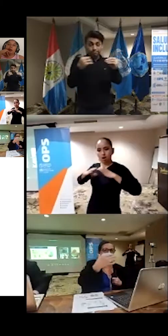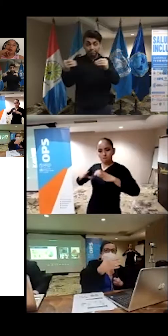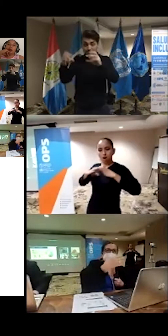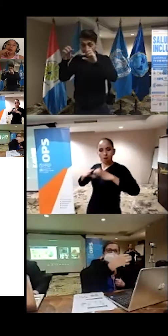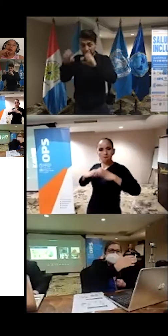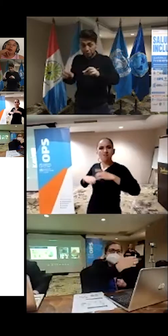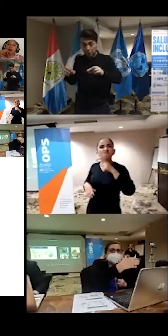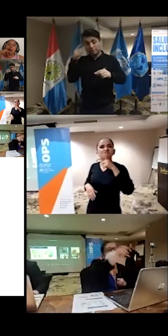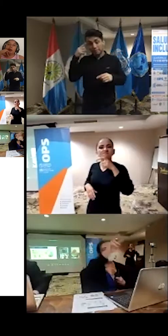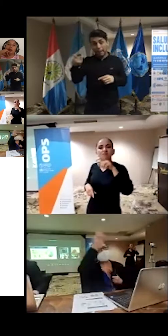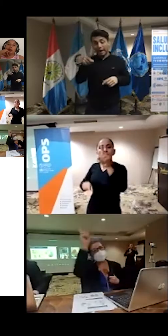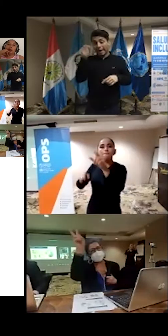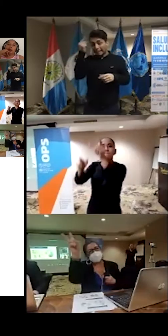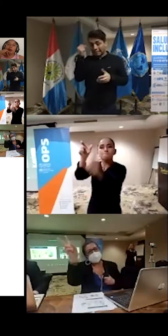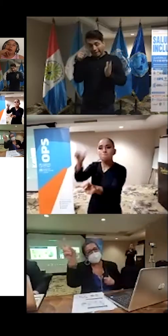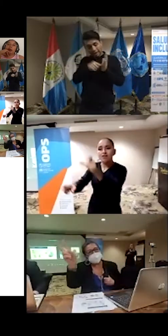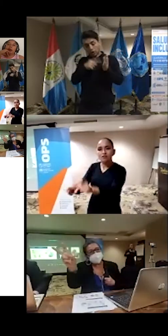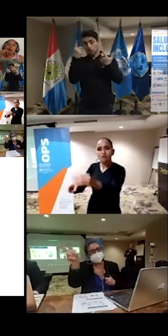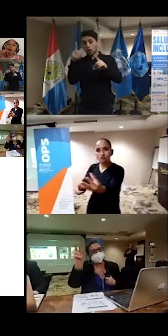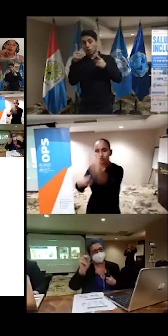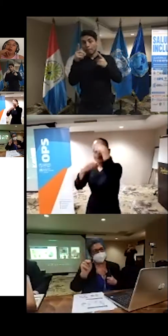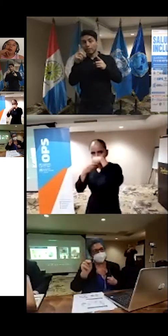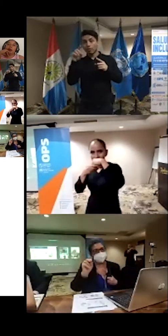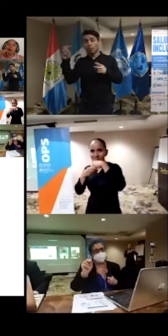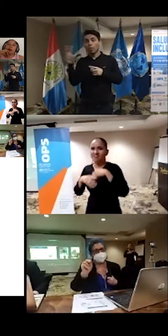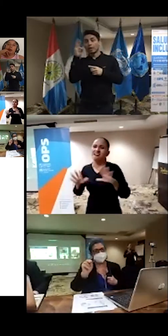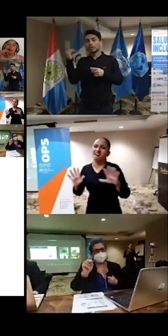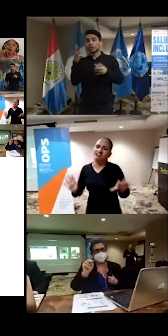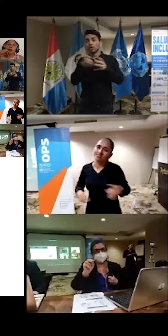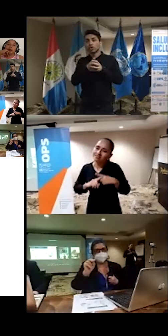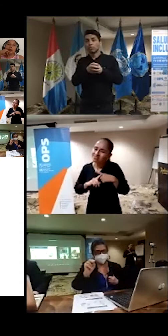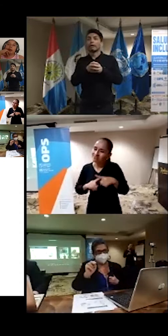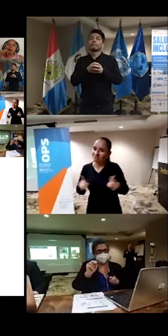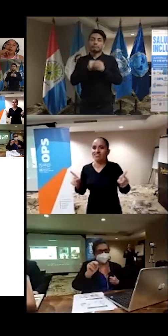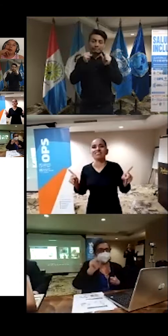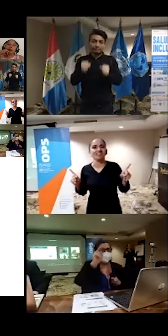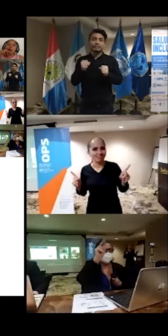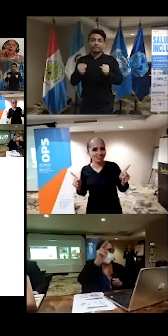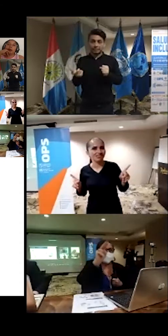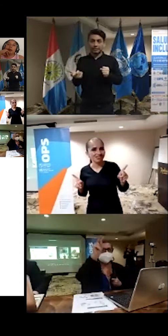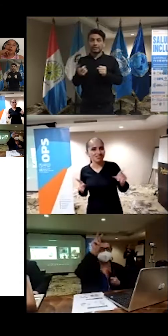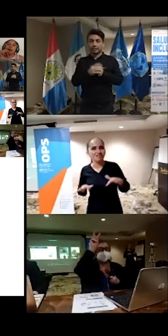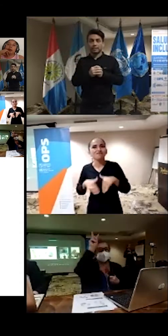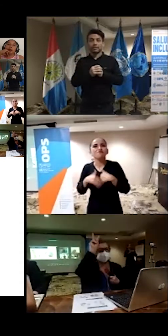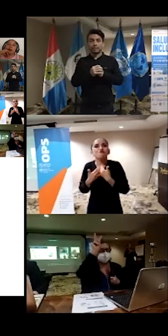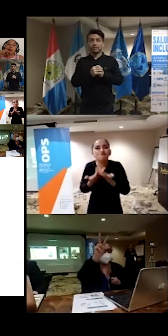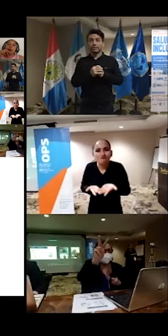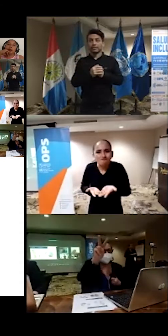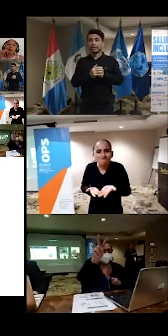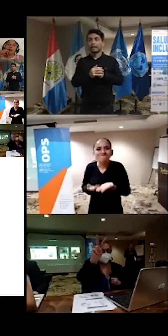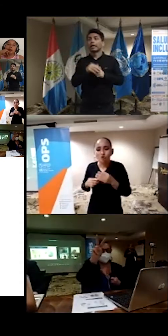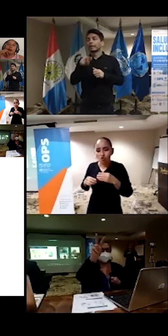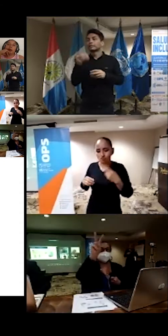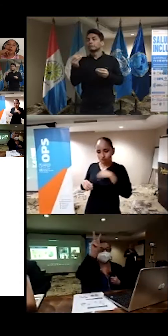a nuestros encuestadores, ese es otro cantar de los cantares, ¿verdad? Es la manera más